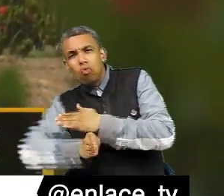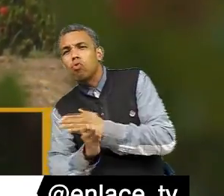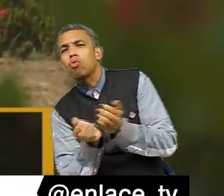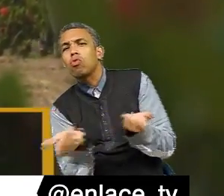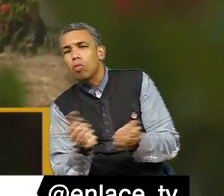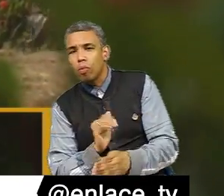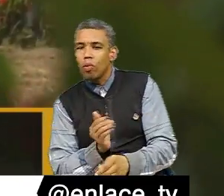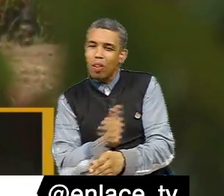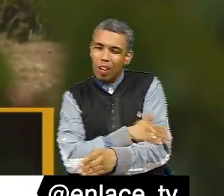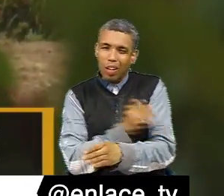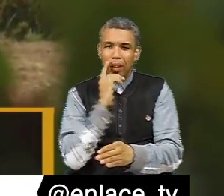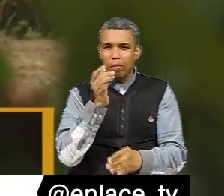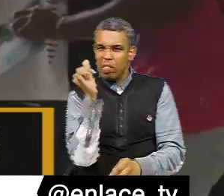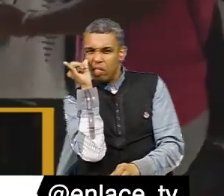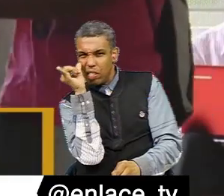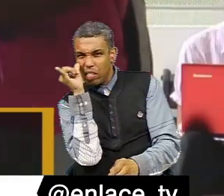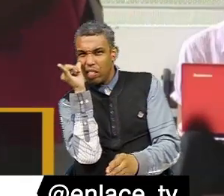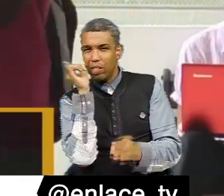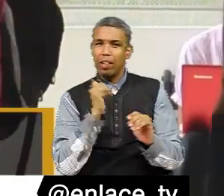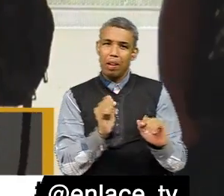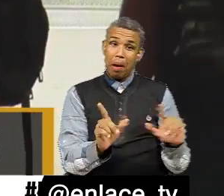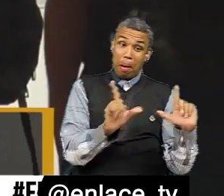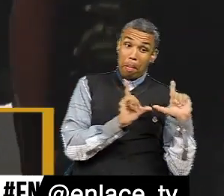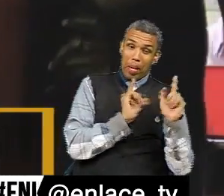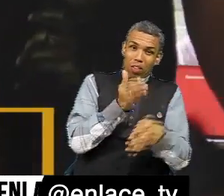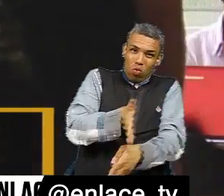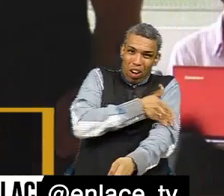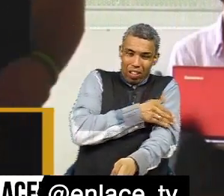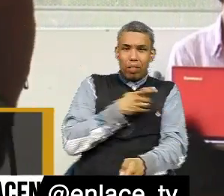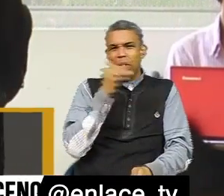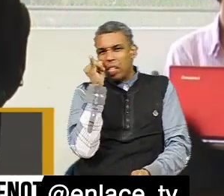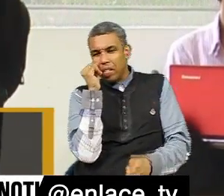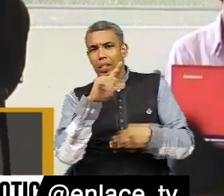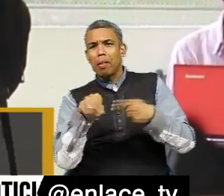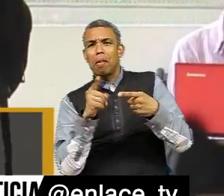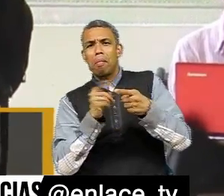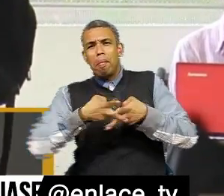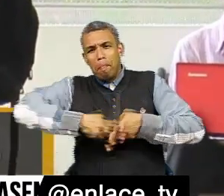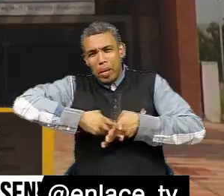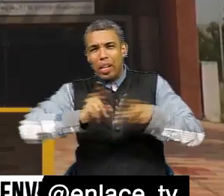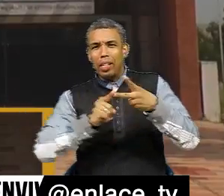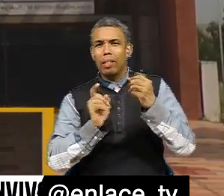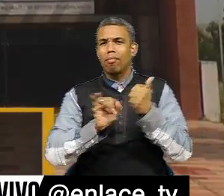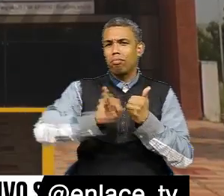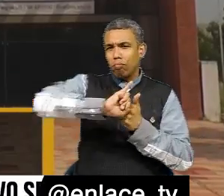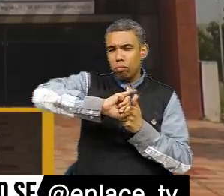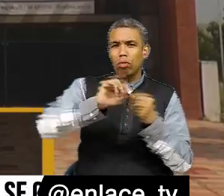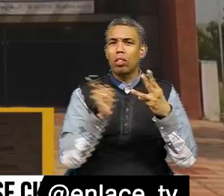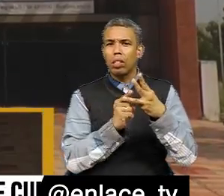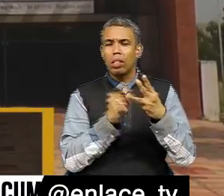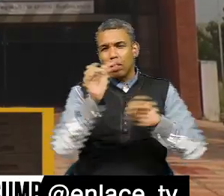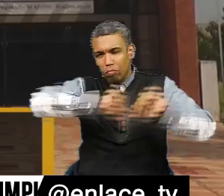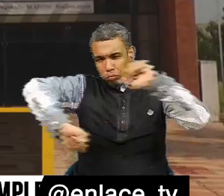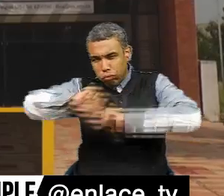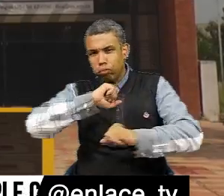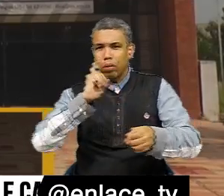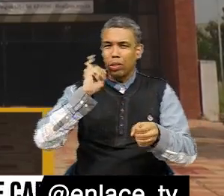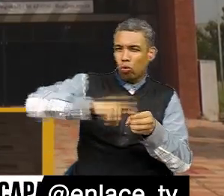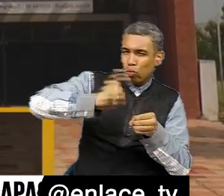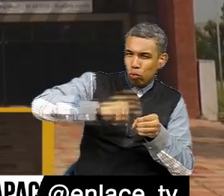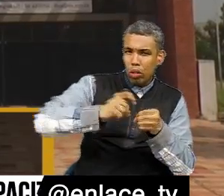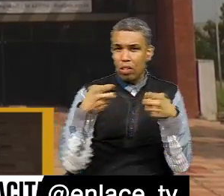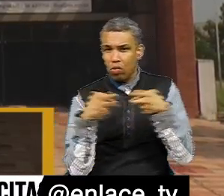nuestras ingenierías, que tenemos 7 ingenierías: mecánica, industrial, ingeniería química, ingeniería civil, ingeniería de petróleos,